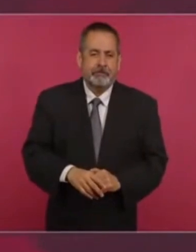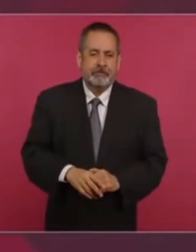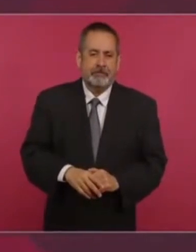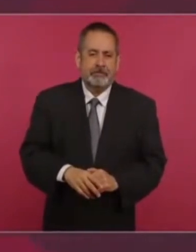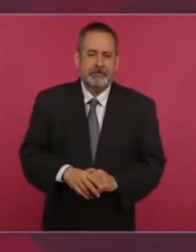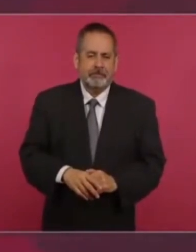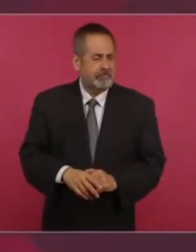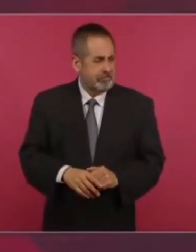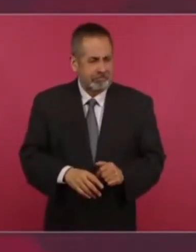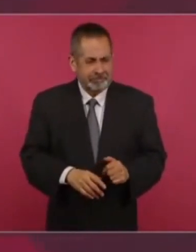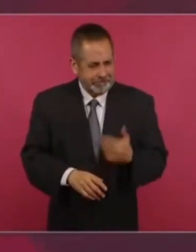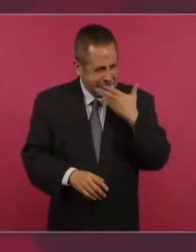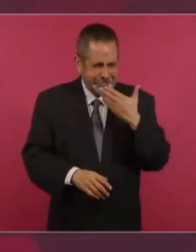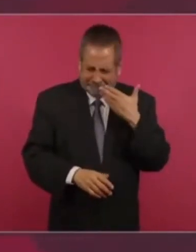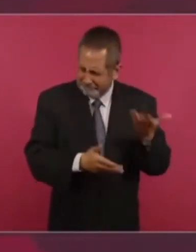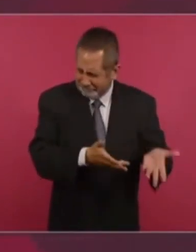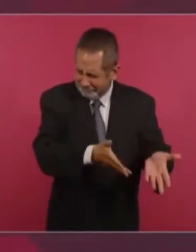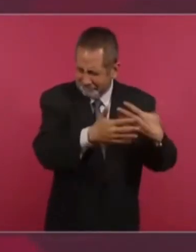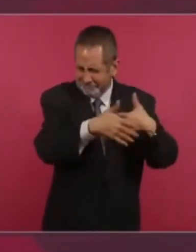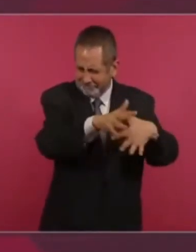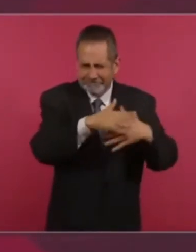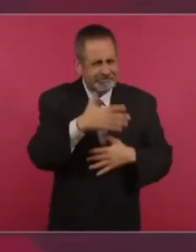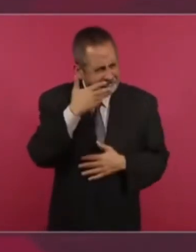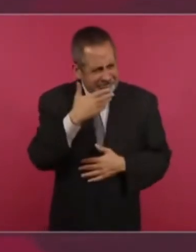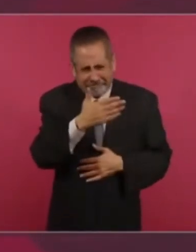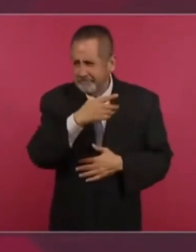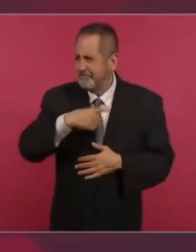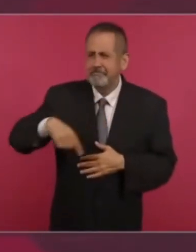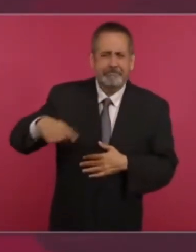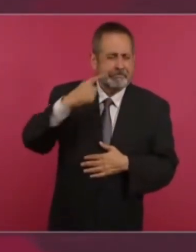Eso es bueno. Esa es la democracia